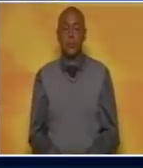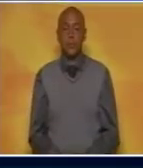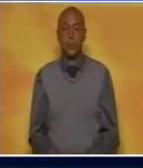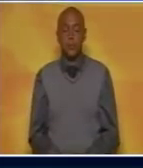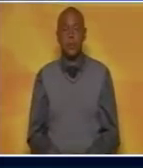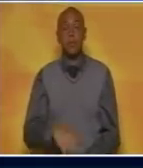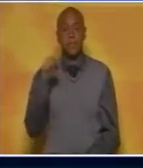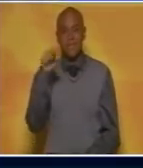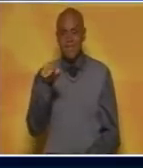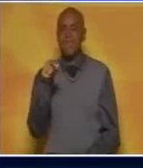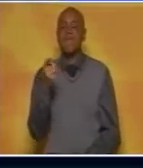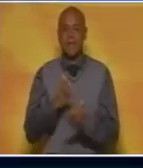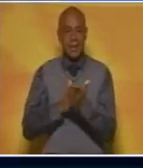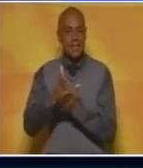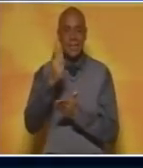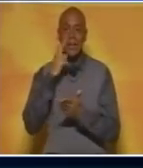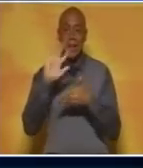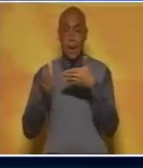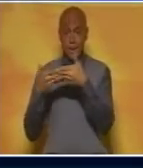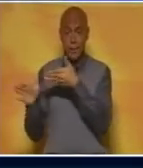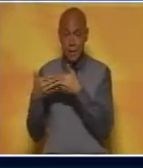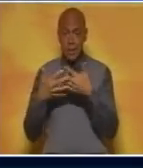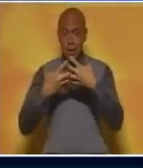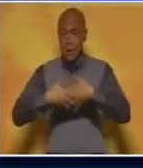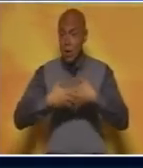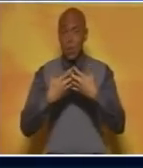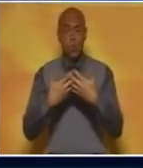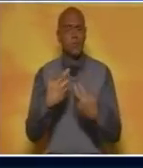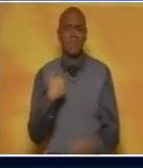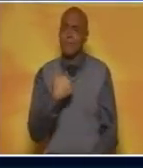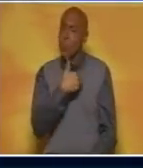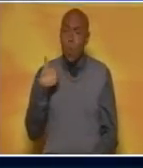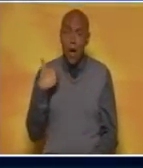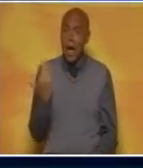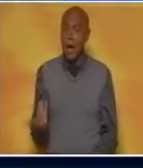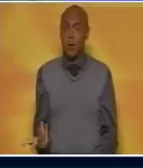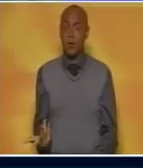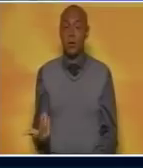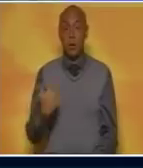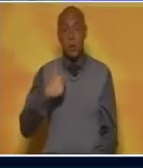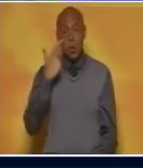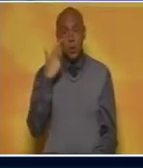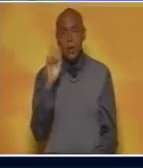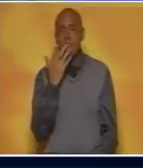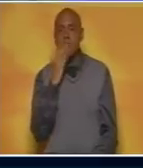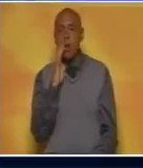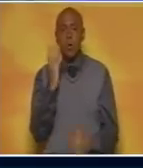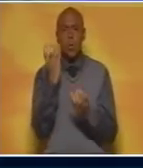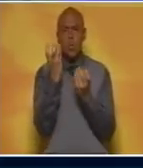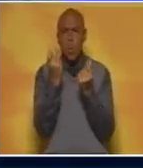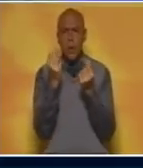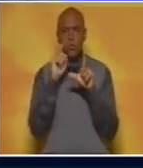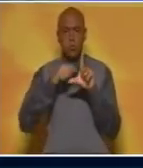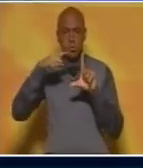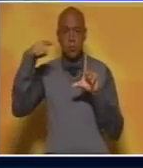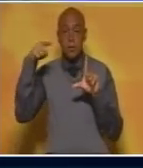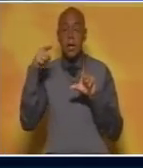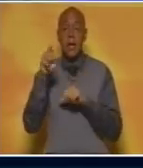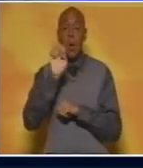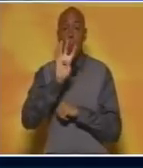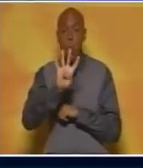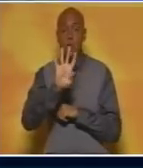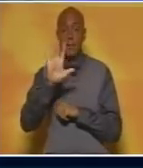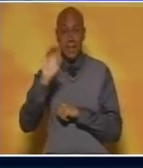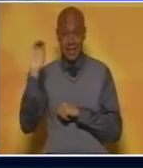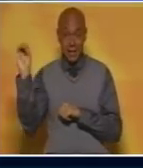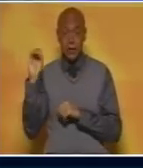Y van a seguir cerrando empresas y nosotros no queremos eso. No queremos eso. Fíjate que un número que a mí me dio curiosidad, solamente 4.500 empresas están pagando los